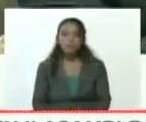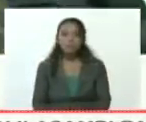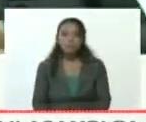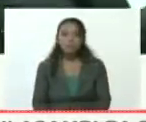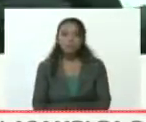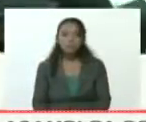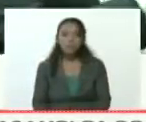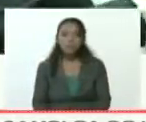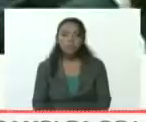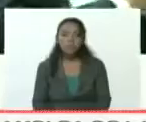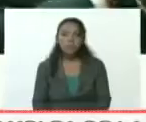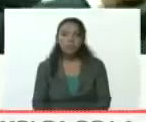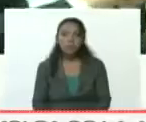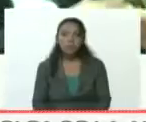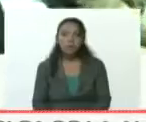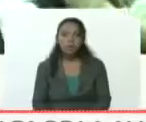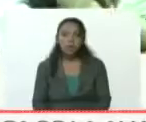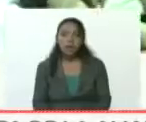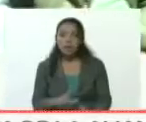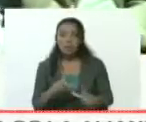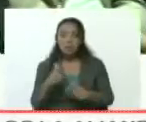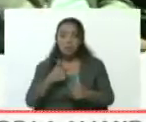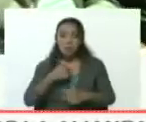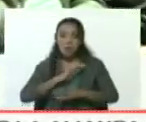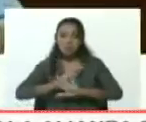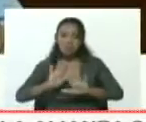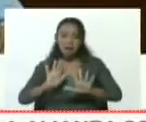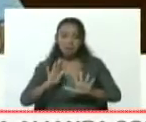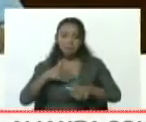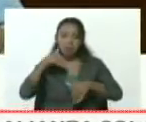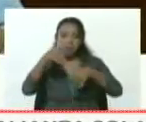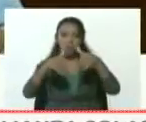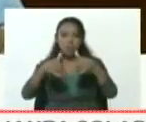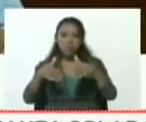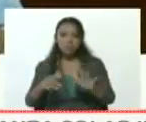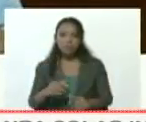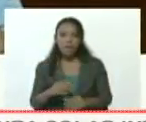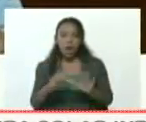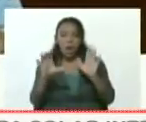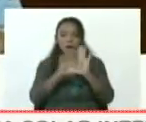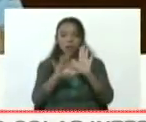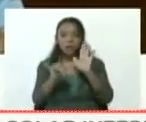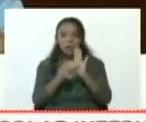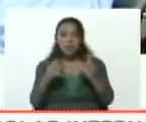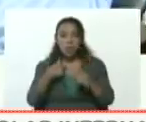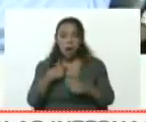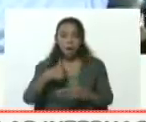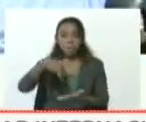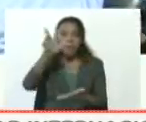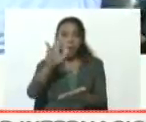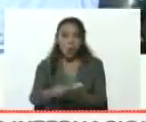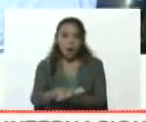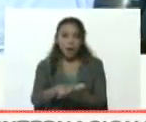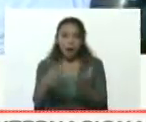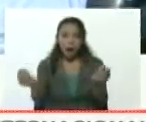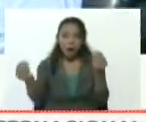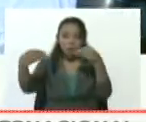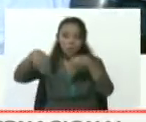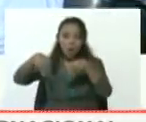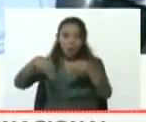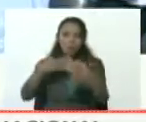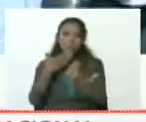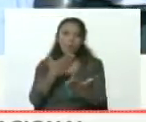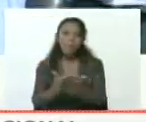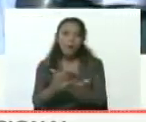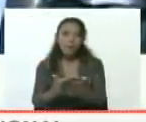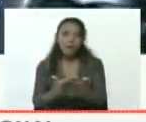¿Ya llevo botella? ¿Ya votamos? Los constituyentes y las constituyentes que estén de acuerdo con aprobar la propuesta de acuerdo, hacerlo con la señal de Costa. No